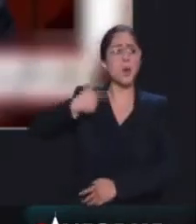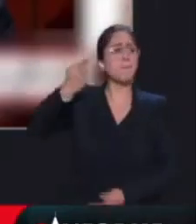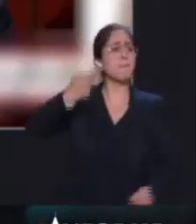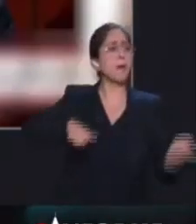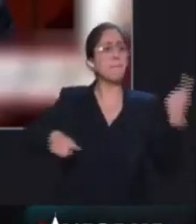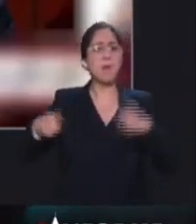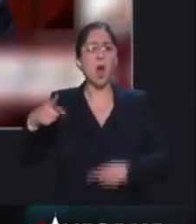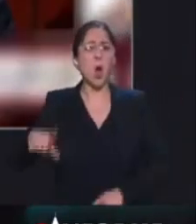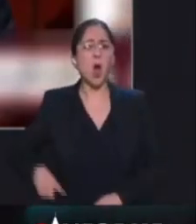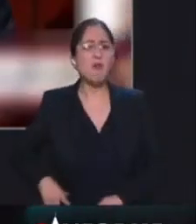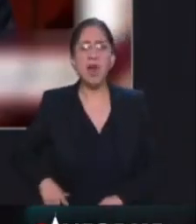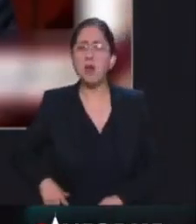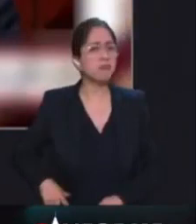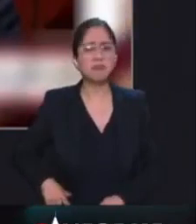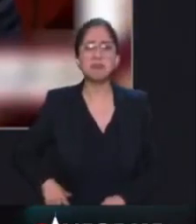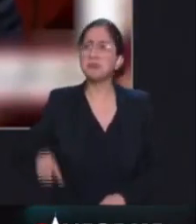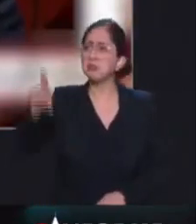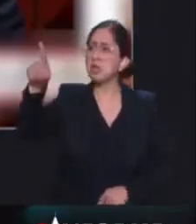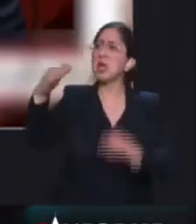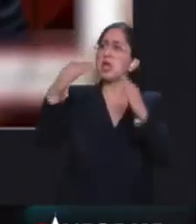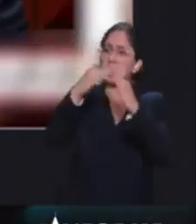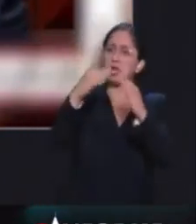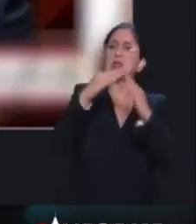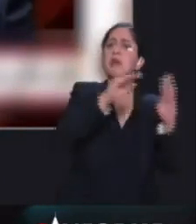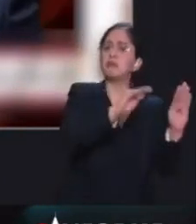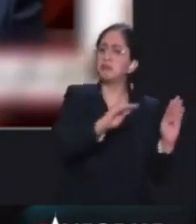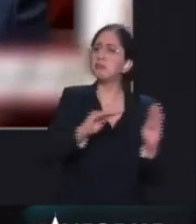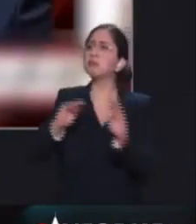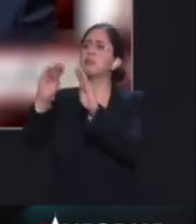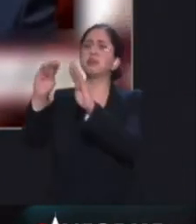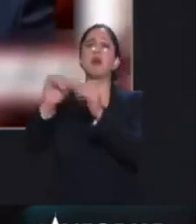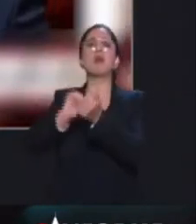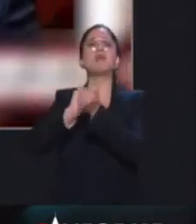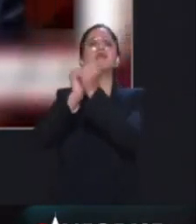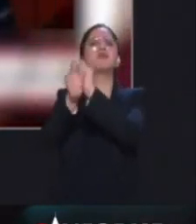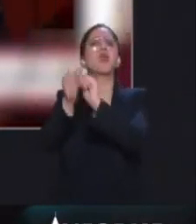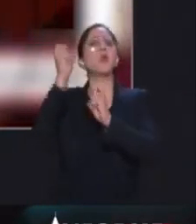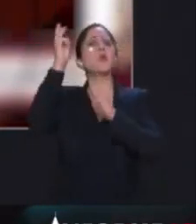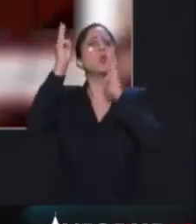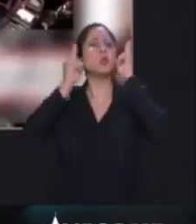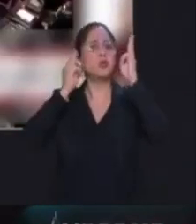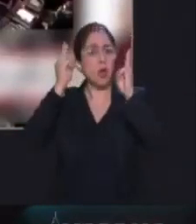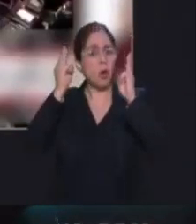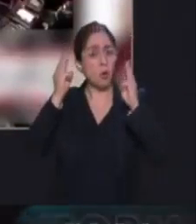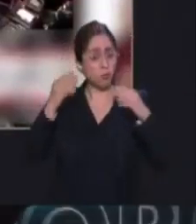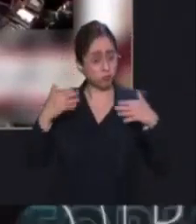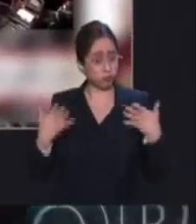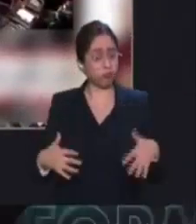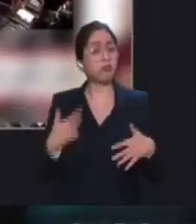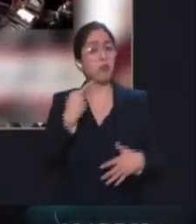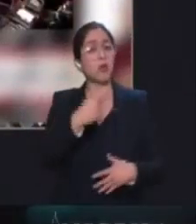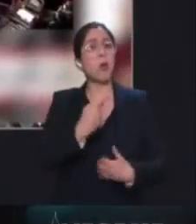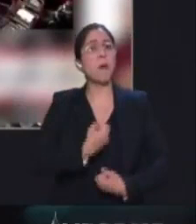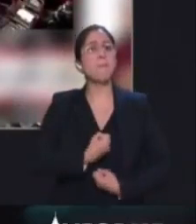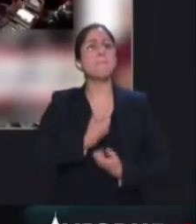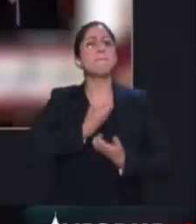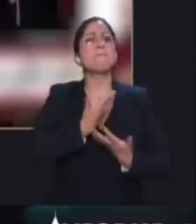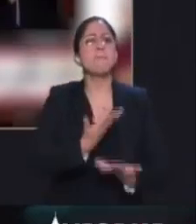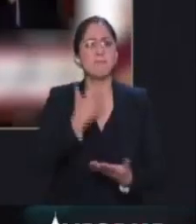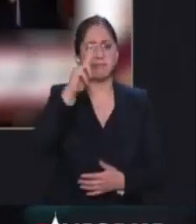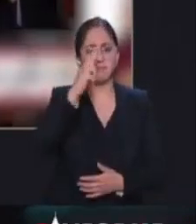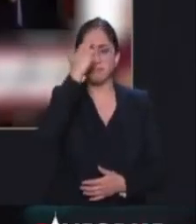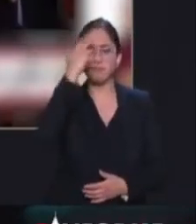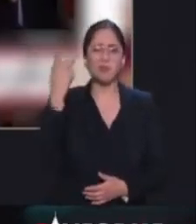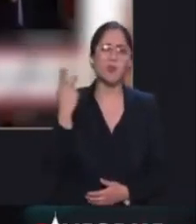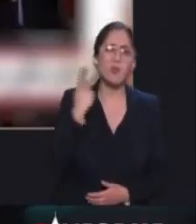a convertir en un museo. Cosa que es un mensaje potente. Hay que acordarnos que la política está hecha de gestos y